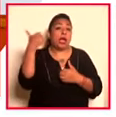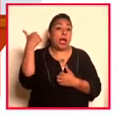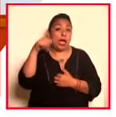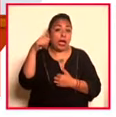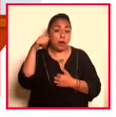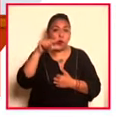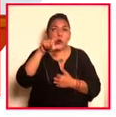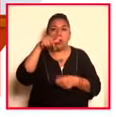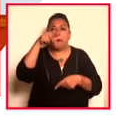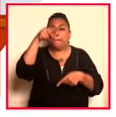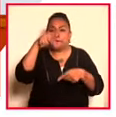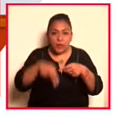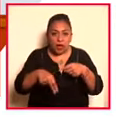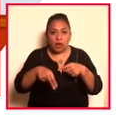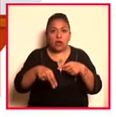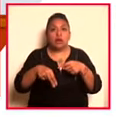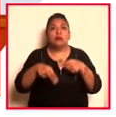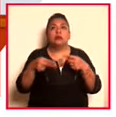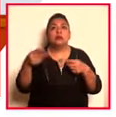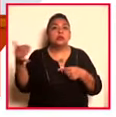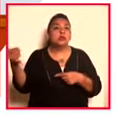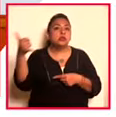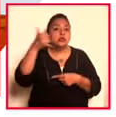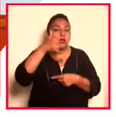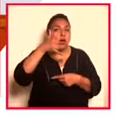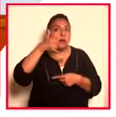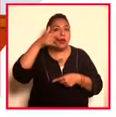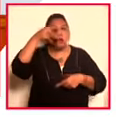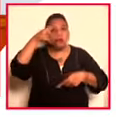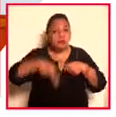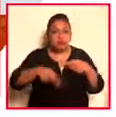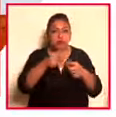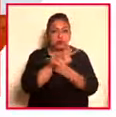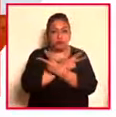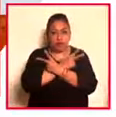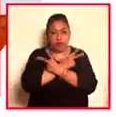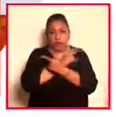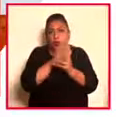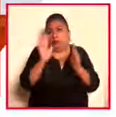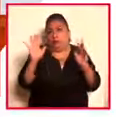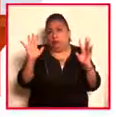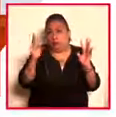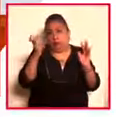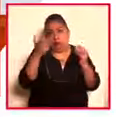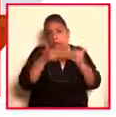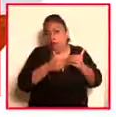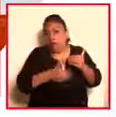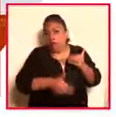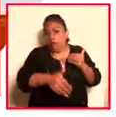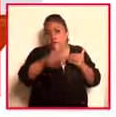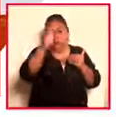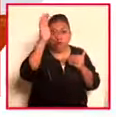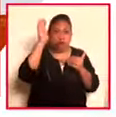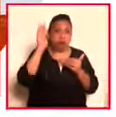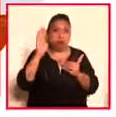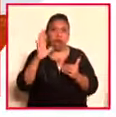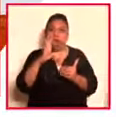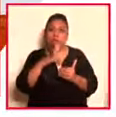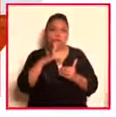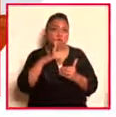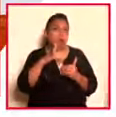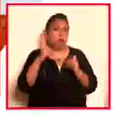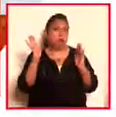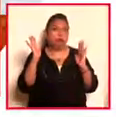interrumpida por una llamada telefónica y pues a partir de ahí hay un